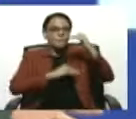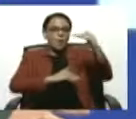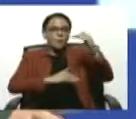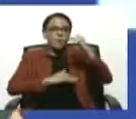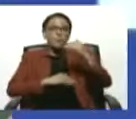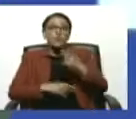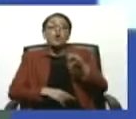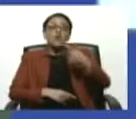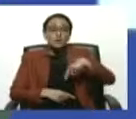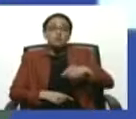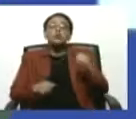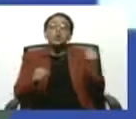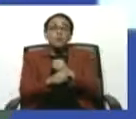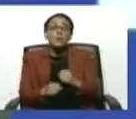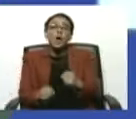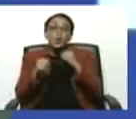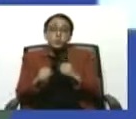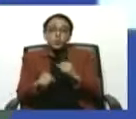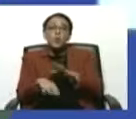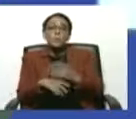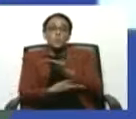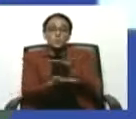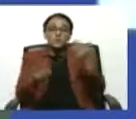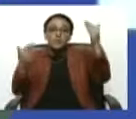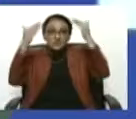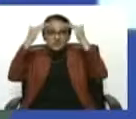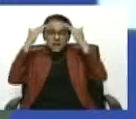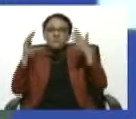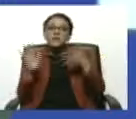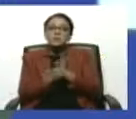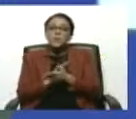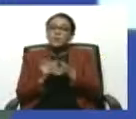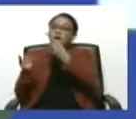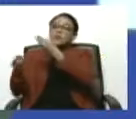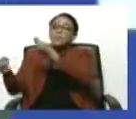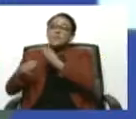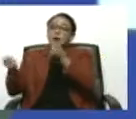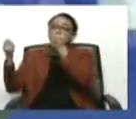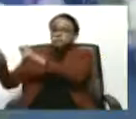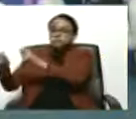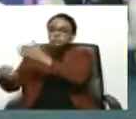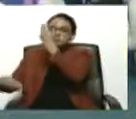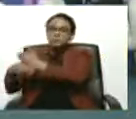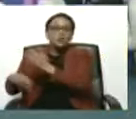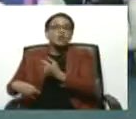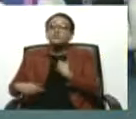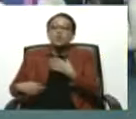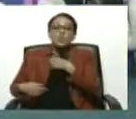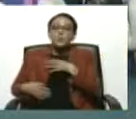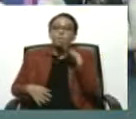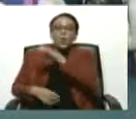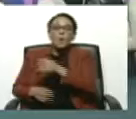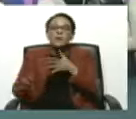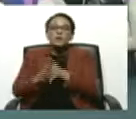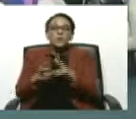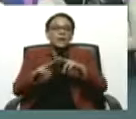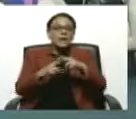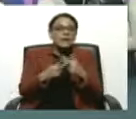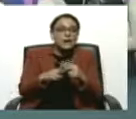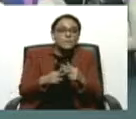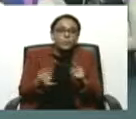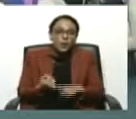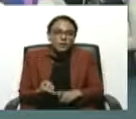que están bloqueados el acceso a los repuestos. El petróleo de Venezuela también